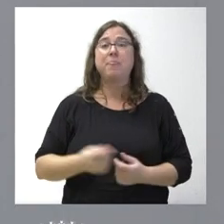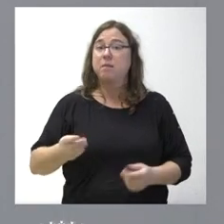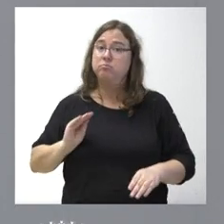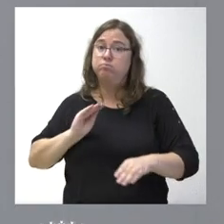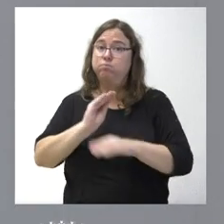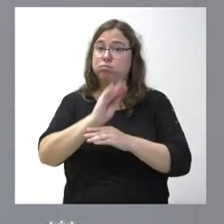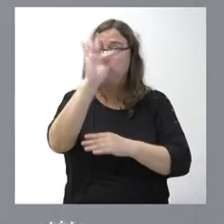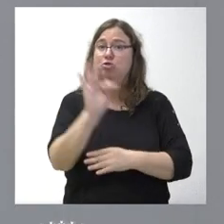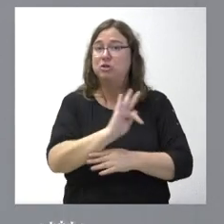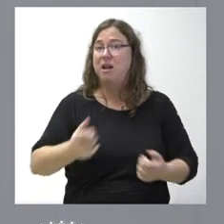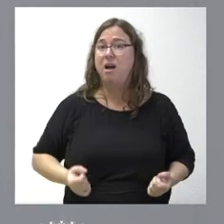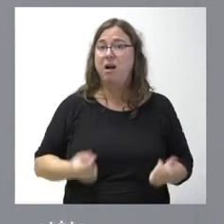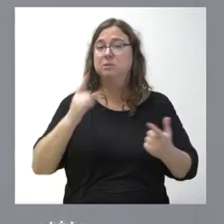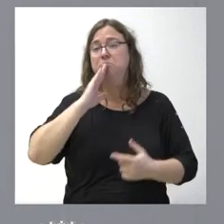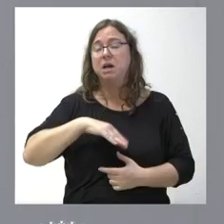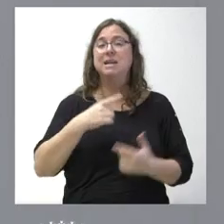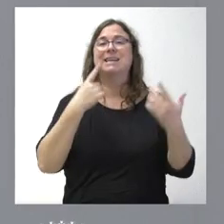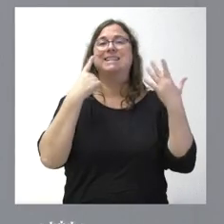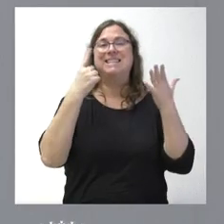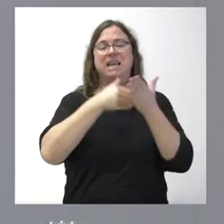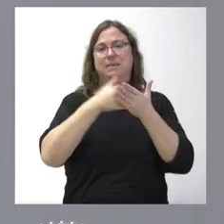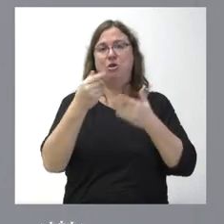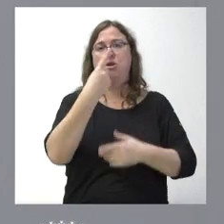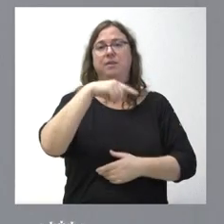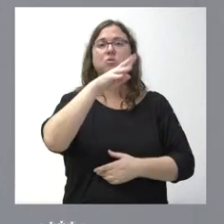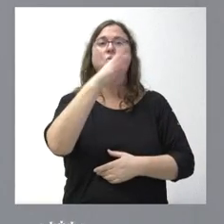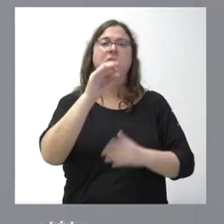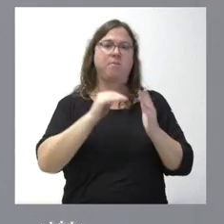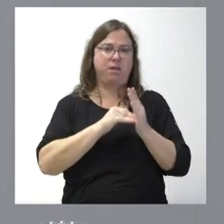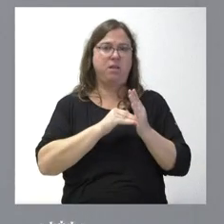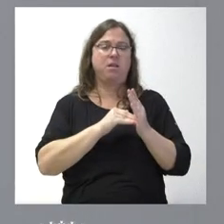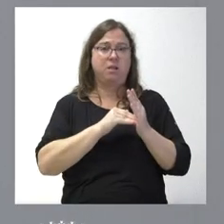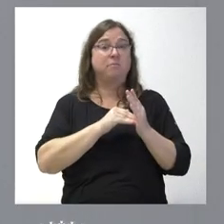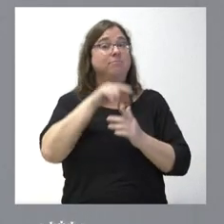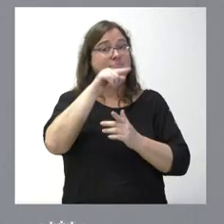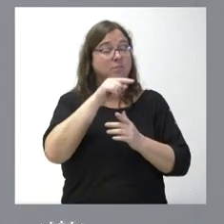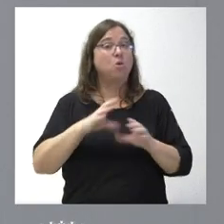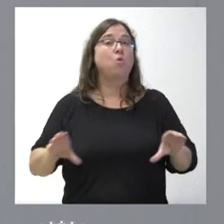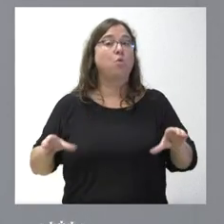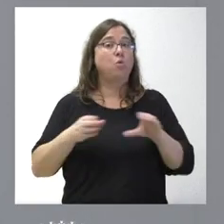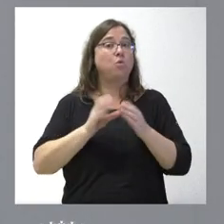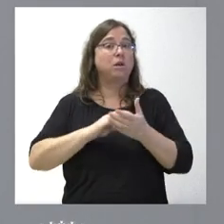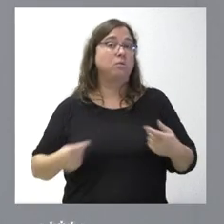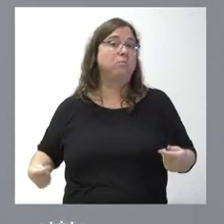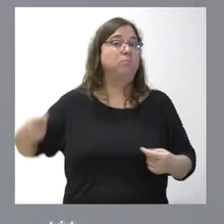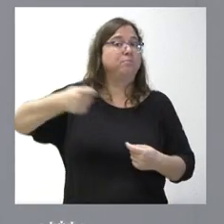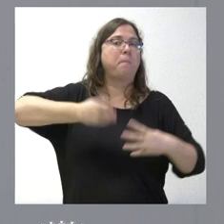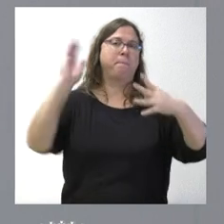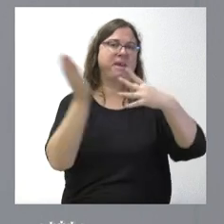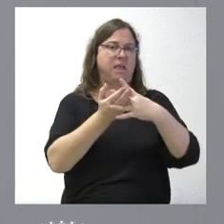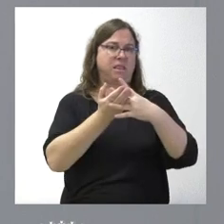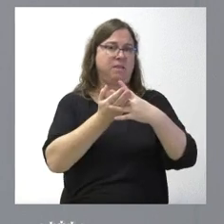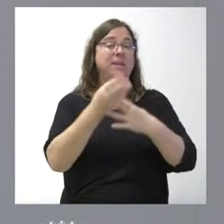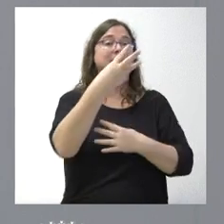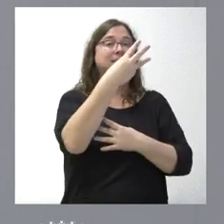que se estima de la infraestructura ascienda a 610,000 de los cuales la junta de Castilla León va a aportar la mitad